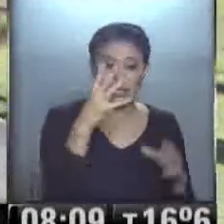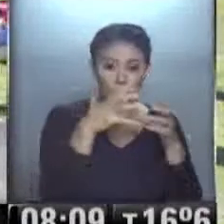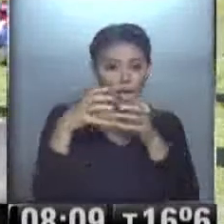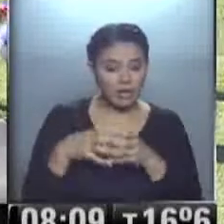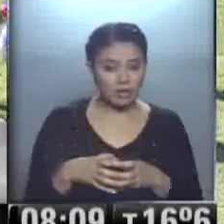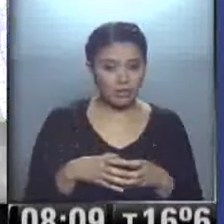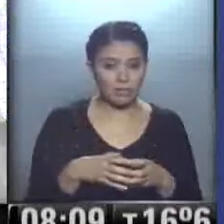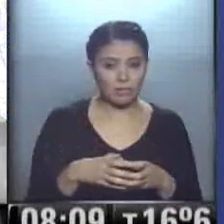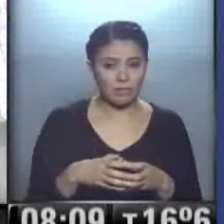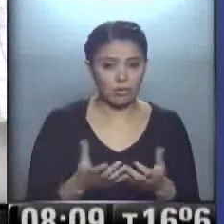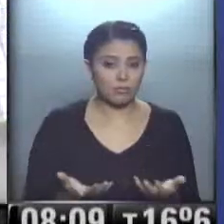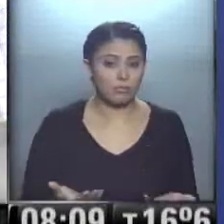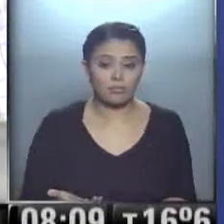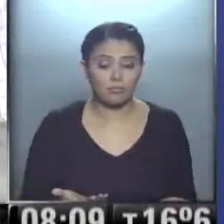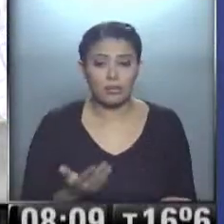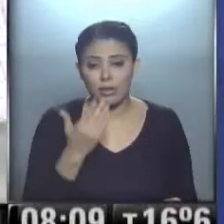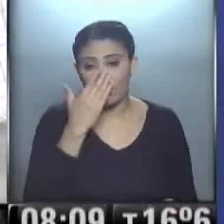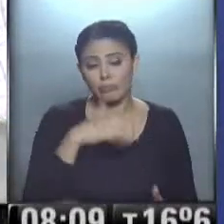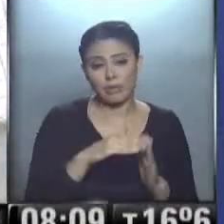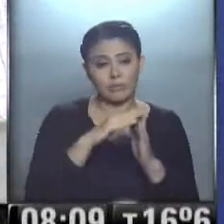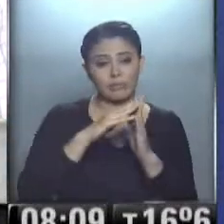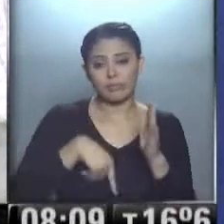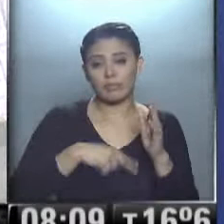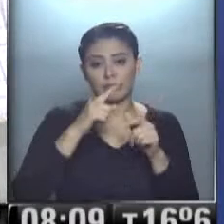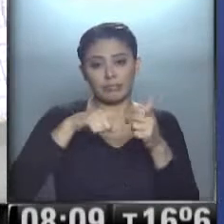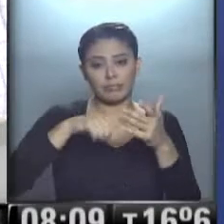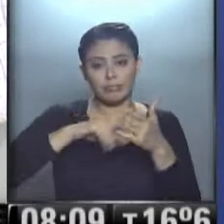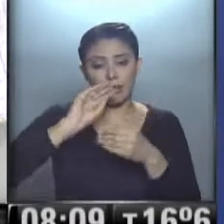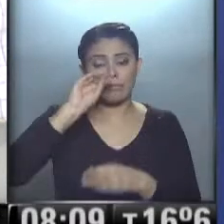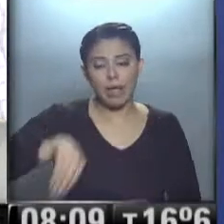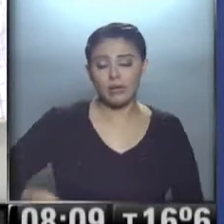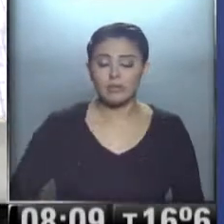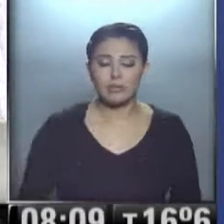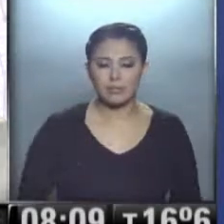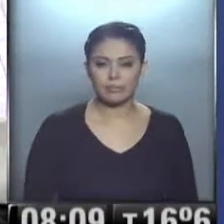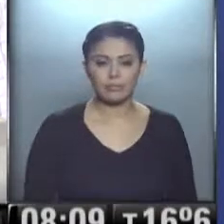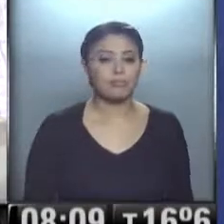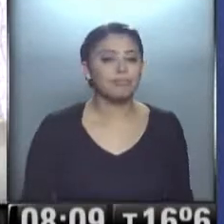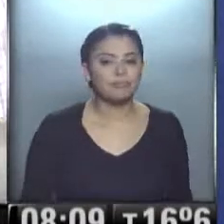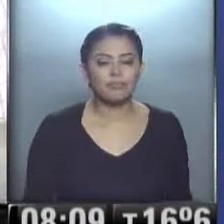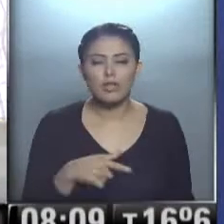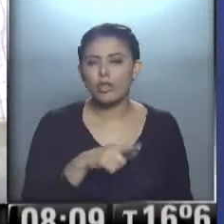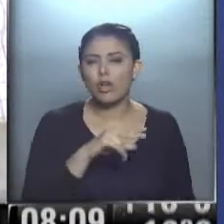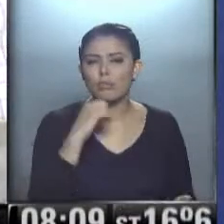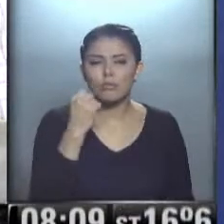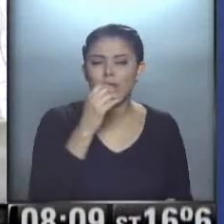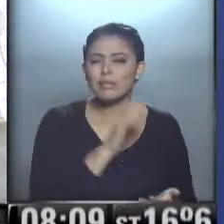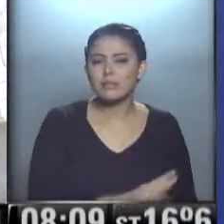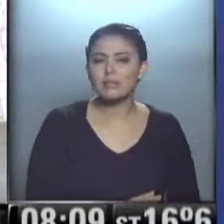que vaya quedando fuera de carrera. Pero no incide eso en que